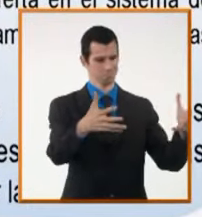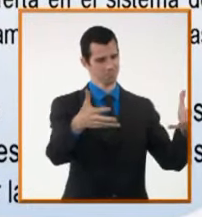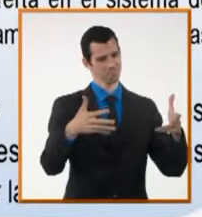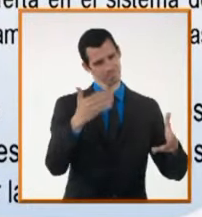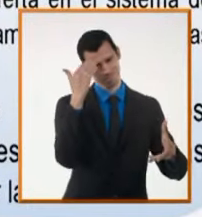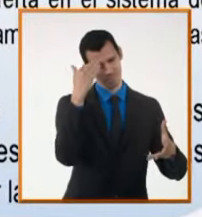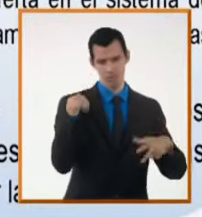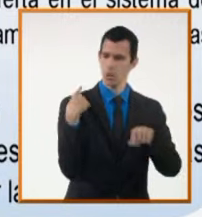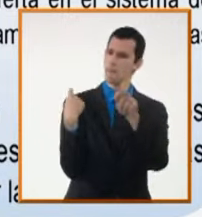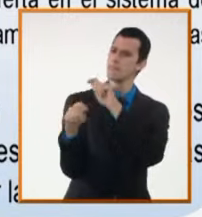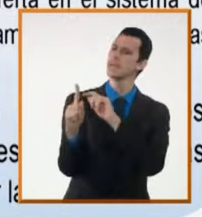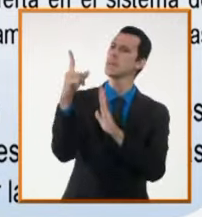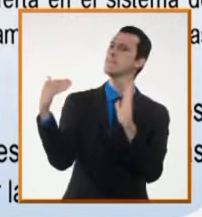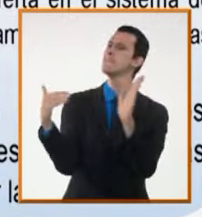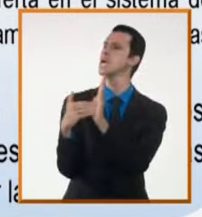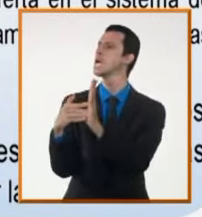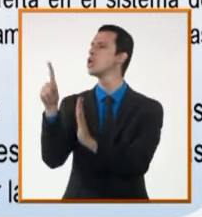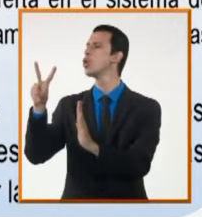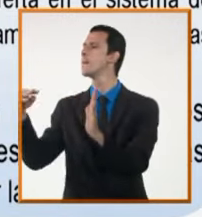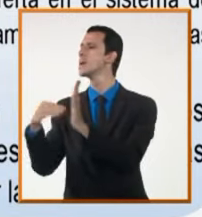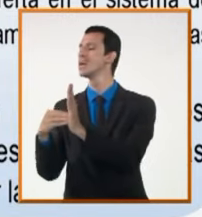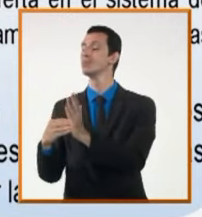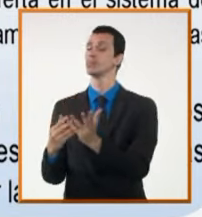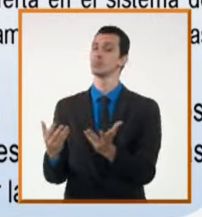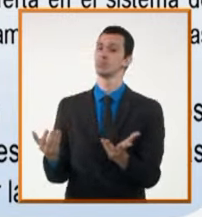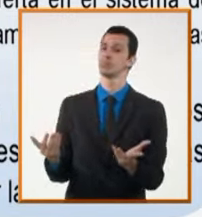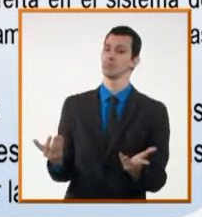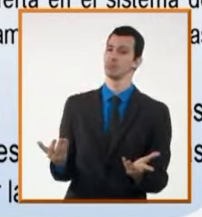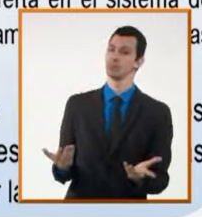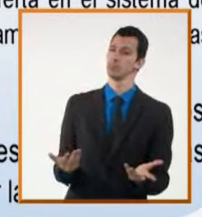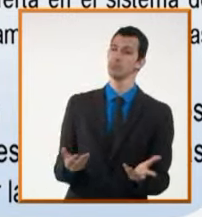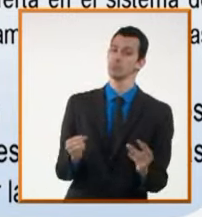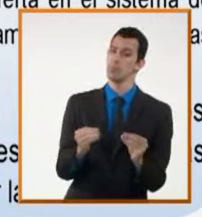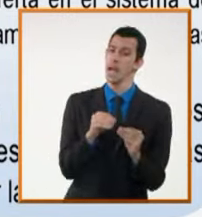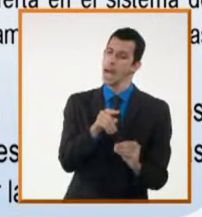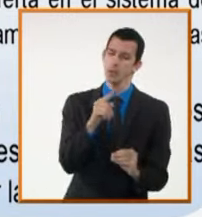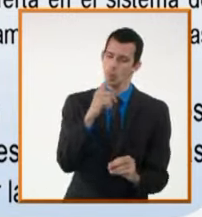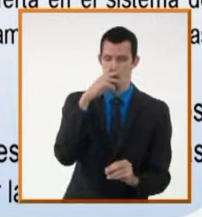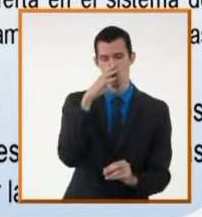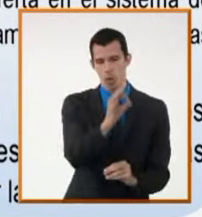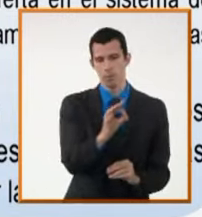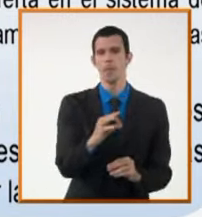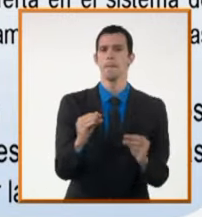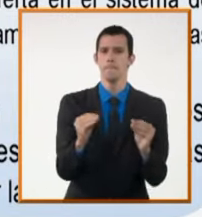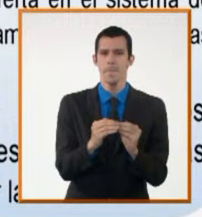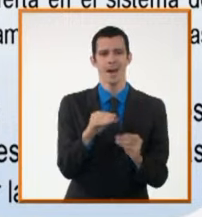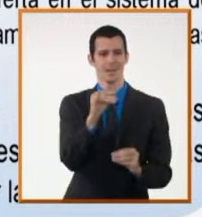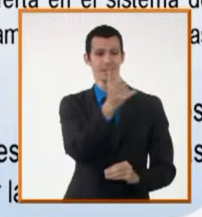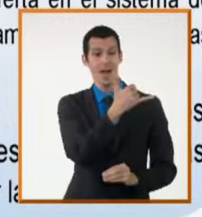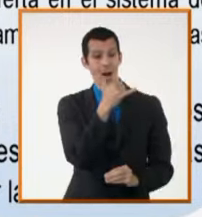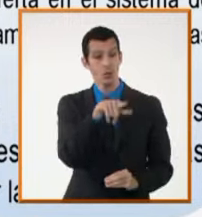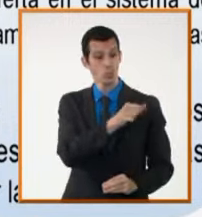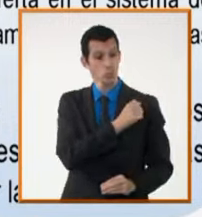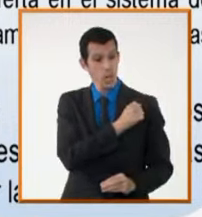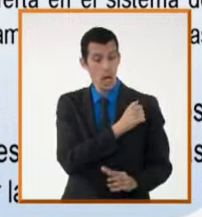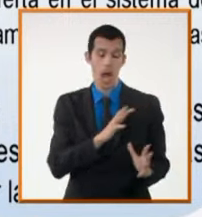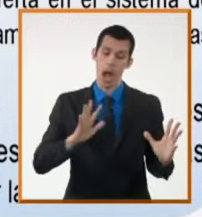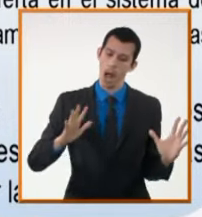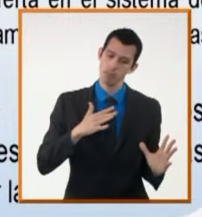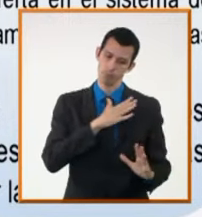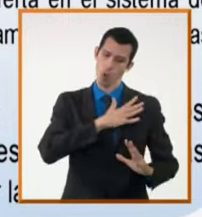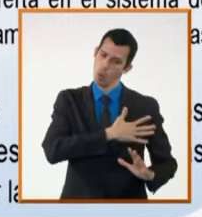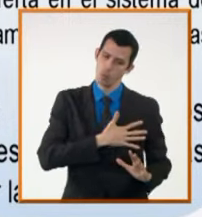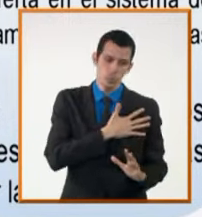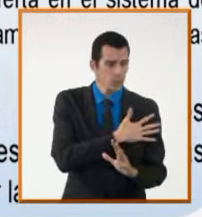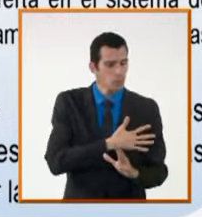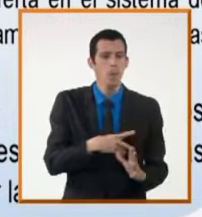la gradualidad, pero es necesario. Tenemos también que modificar los precios del gas licuado, que no tiene